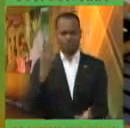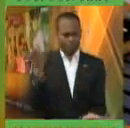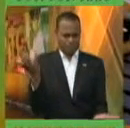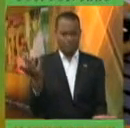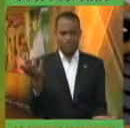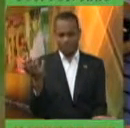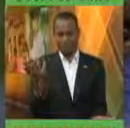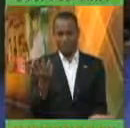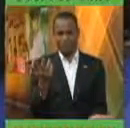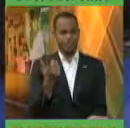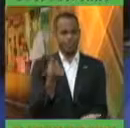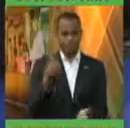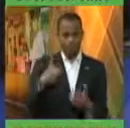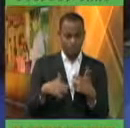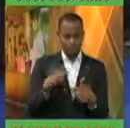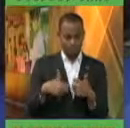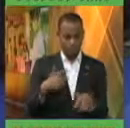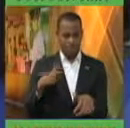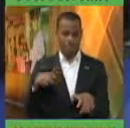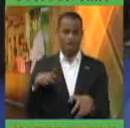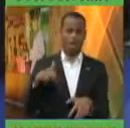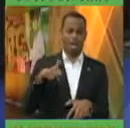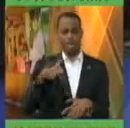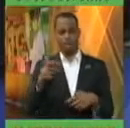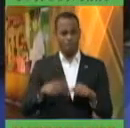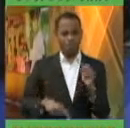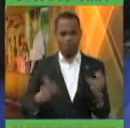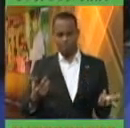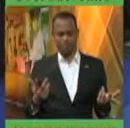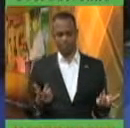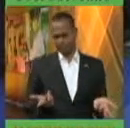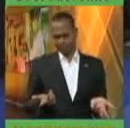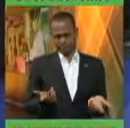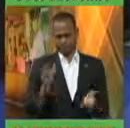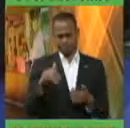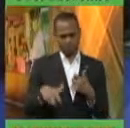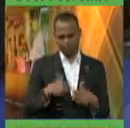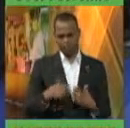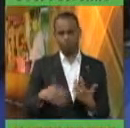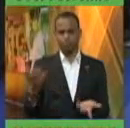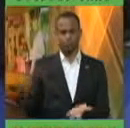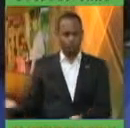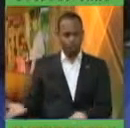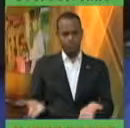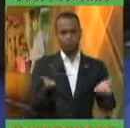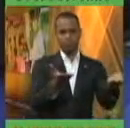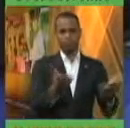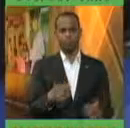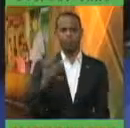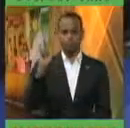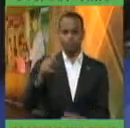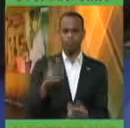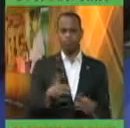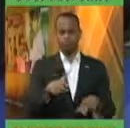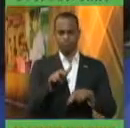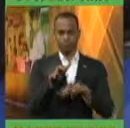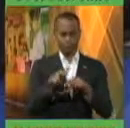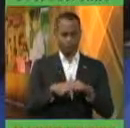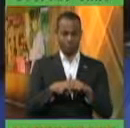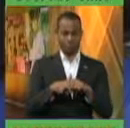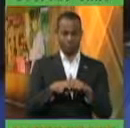porque tiene un problema de movilidad o tuviste movilidad o presión o el problema vamos a mover la y ahí está la silla anfibia